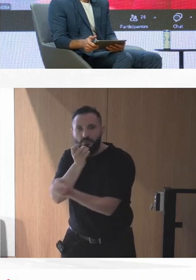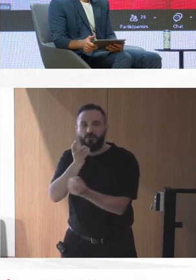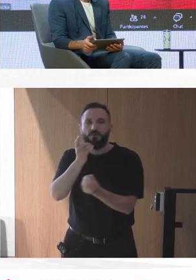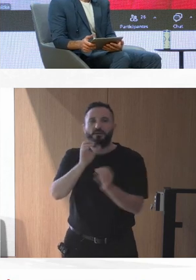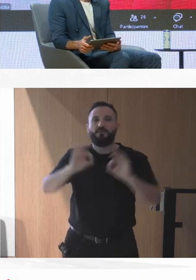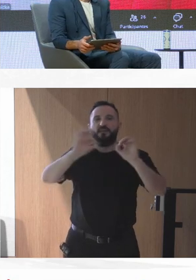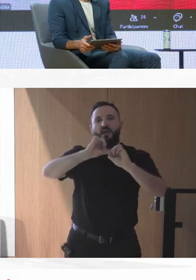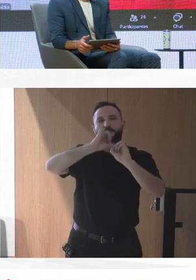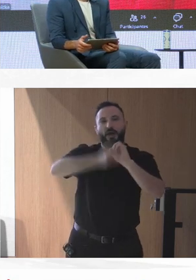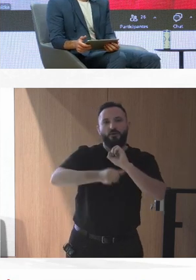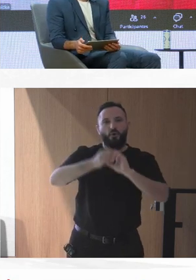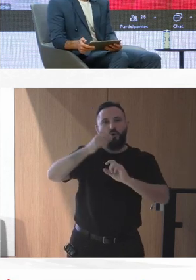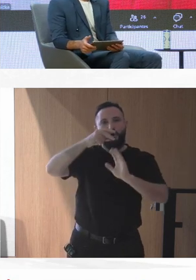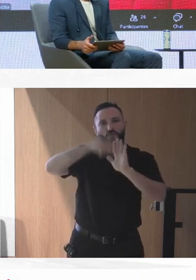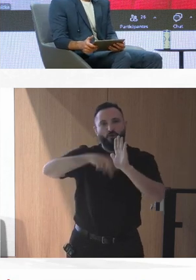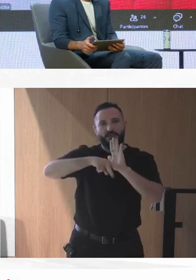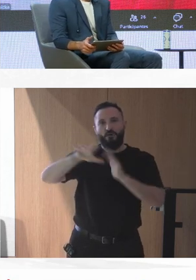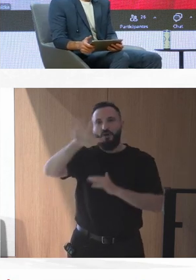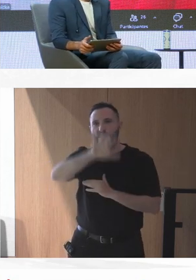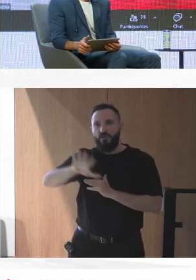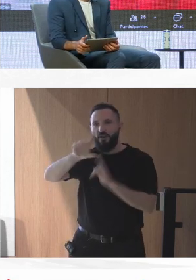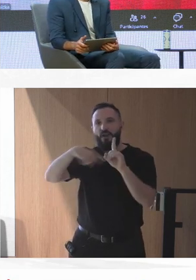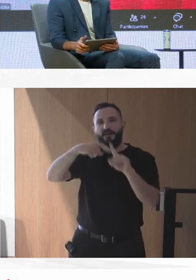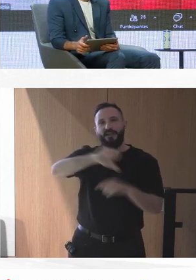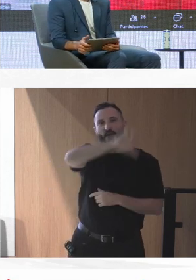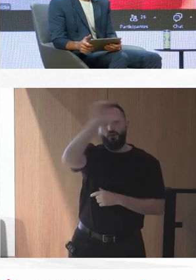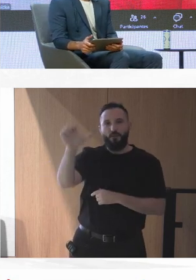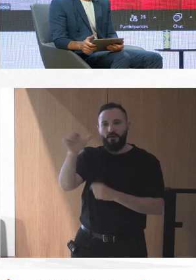sobre el marco normativo a nivel nacional y de la Unión Europea.